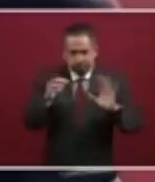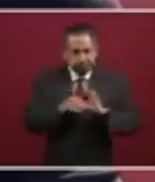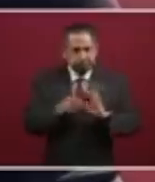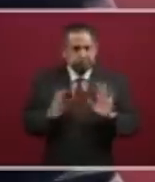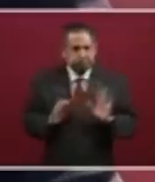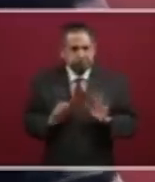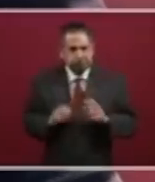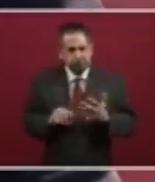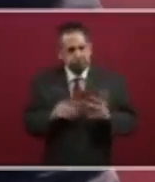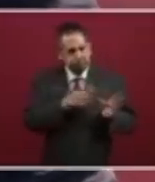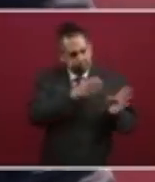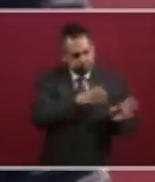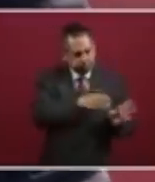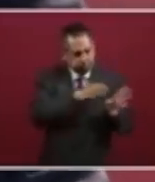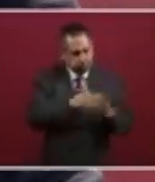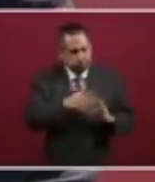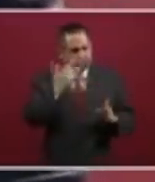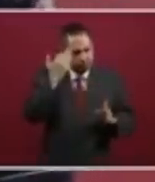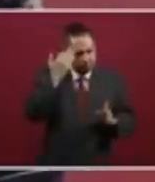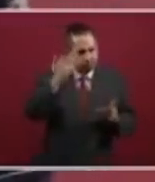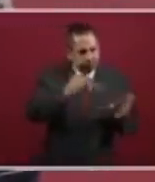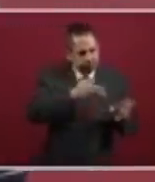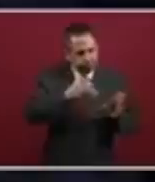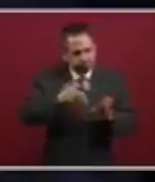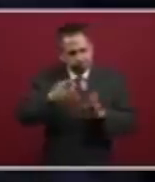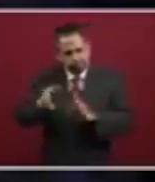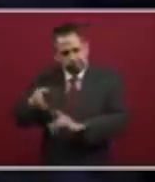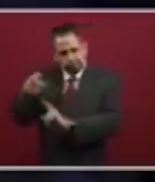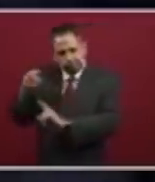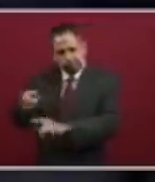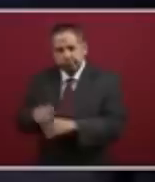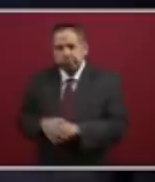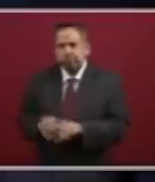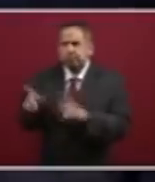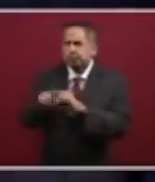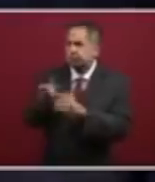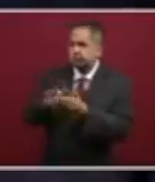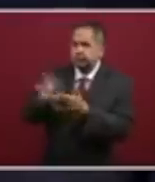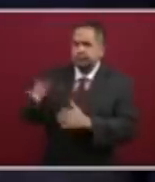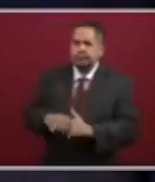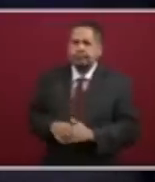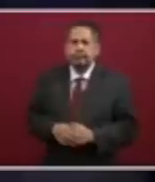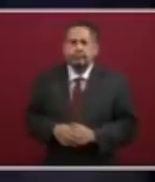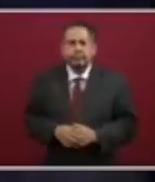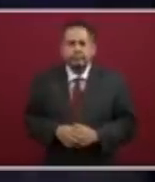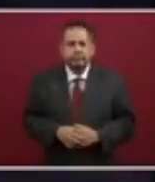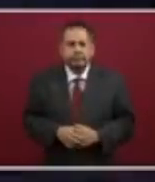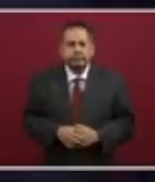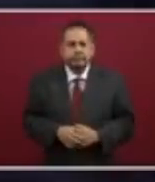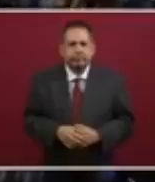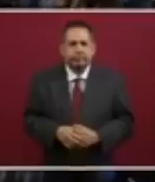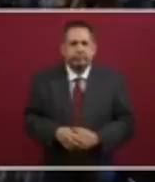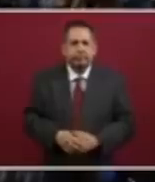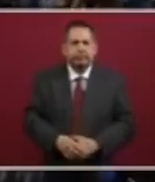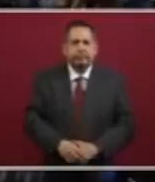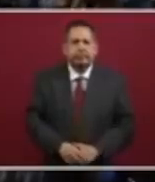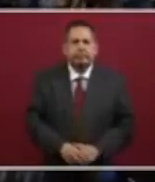Es un proceso. Vamos hacia allá. Ok, de final por mi parte. ¿Acuerdo de paz sería con el